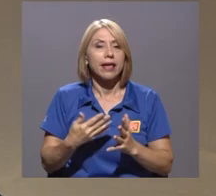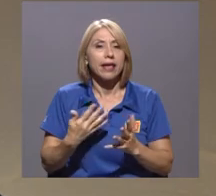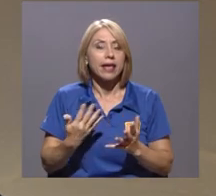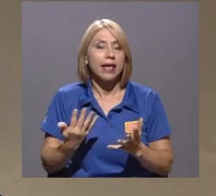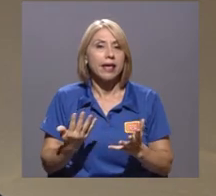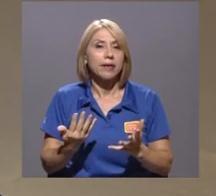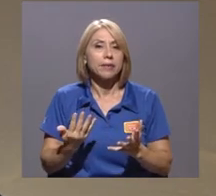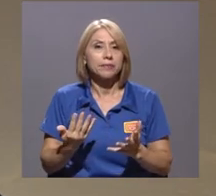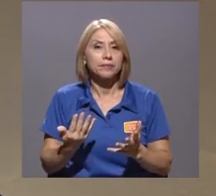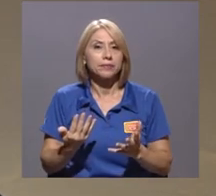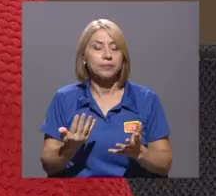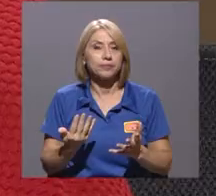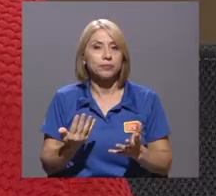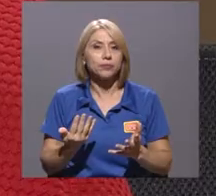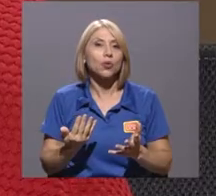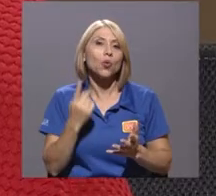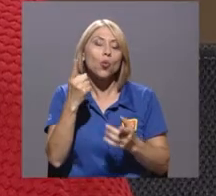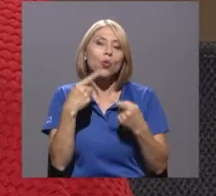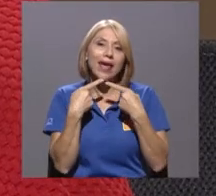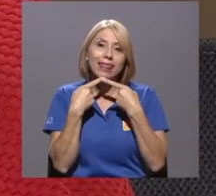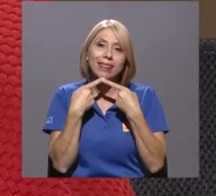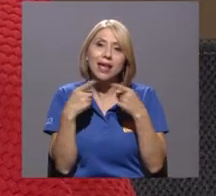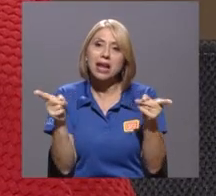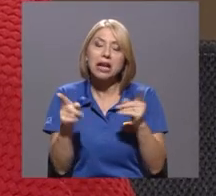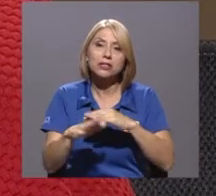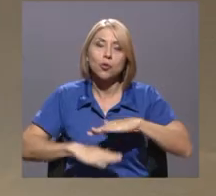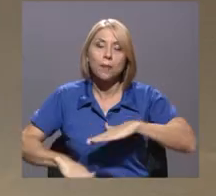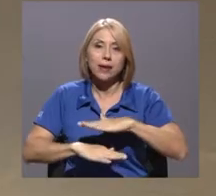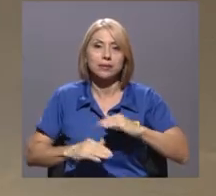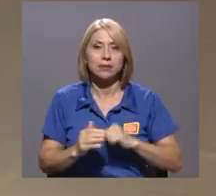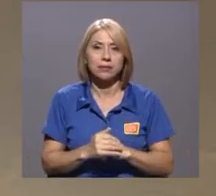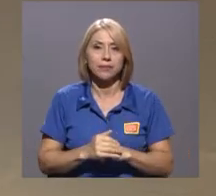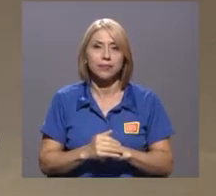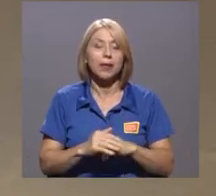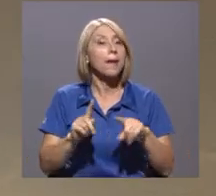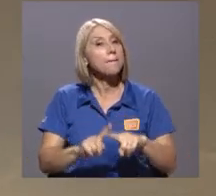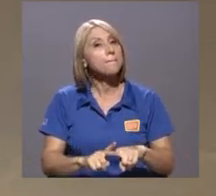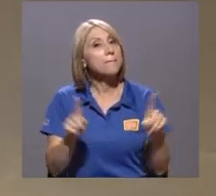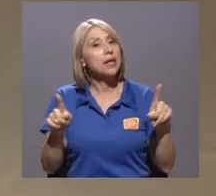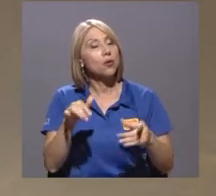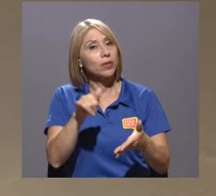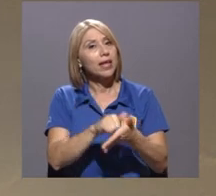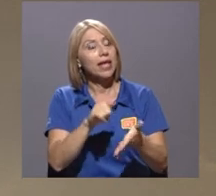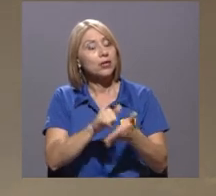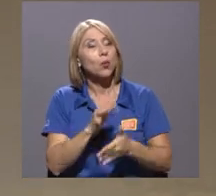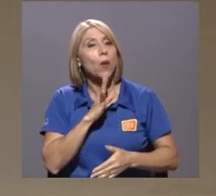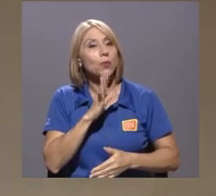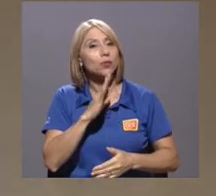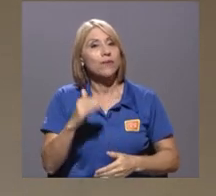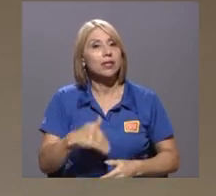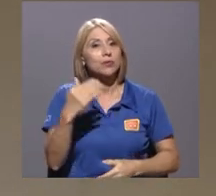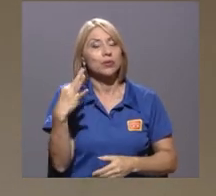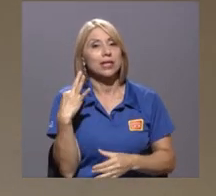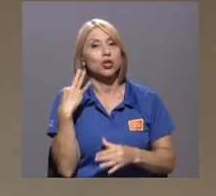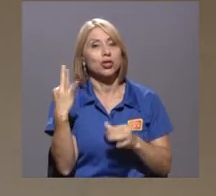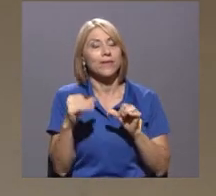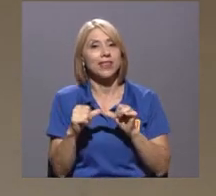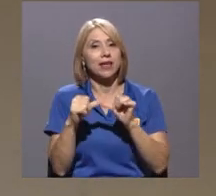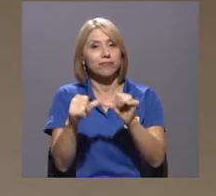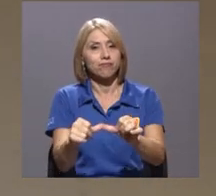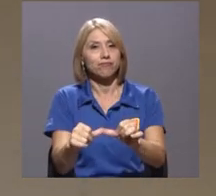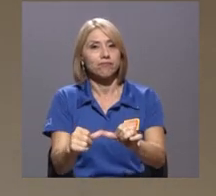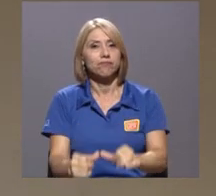y una declaración básica pero conversaremos de eso una vez que el canal nos invite a